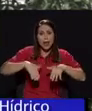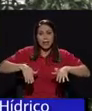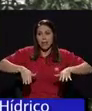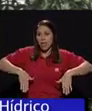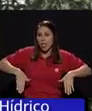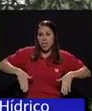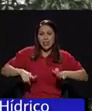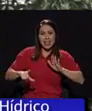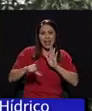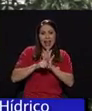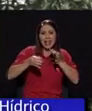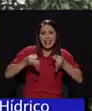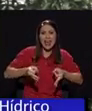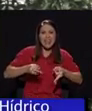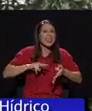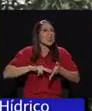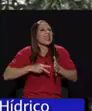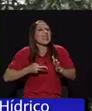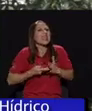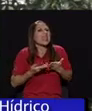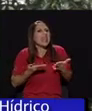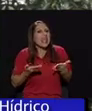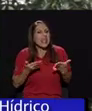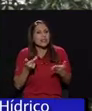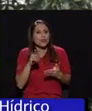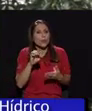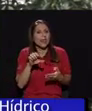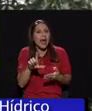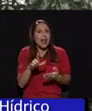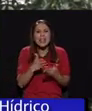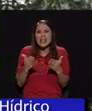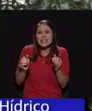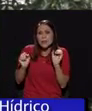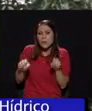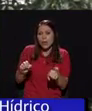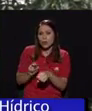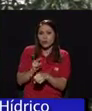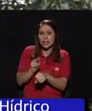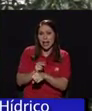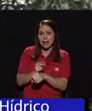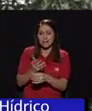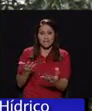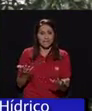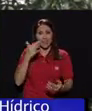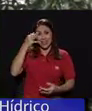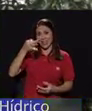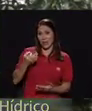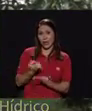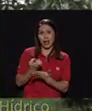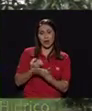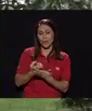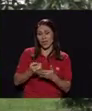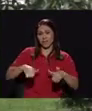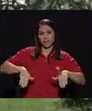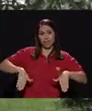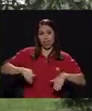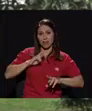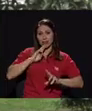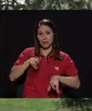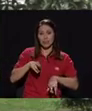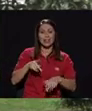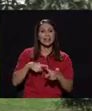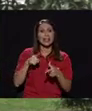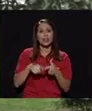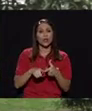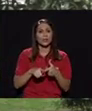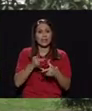esa delimitación de qué es humedal, qué se puede usar dentro de un humedal, creo que la economía tampoco tiene las respuestas.